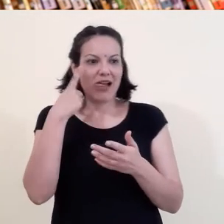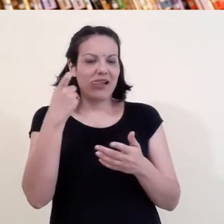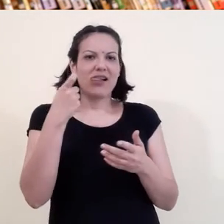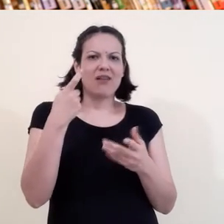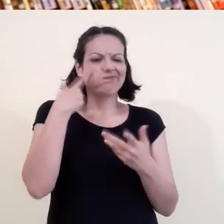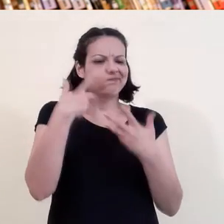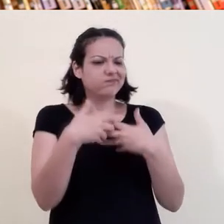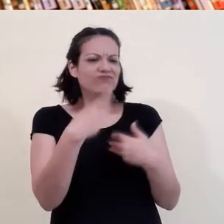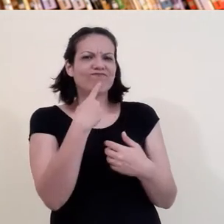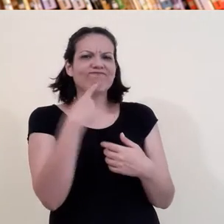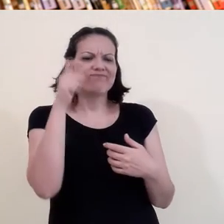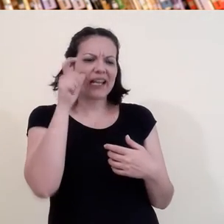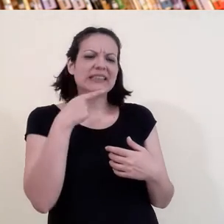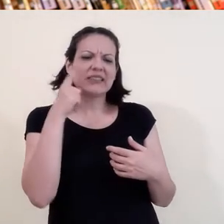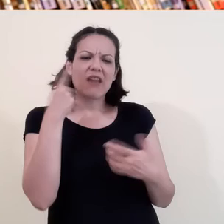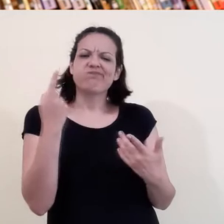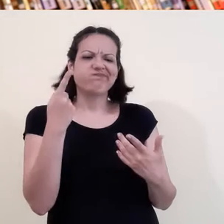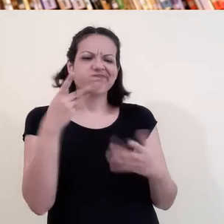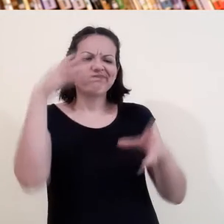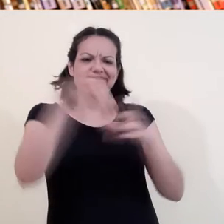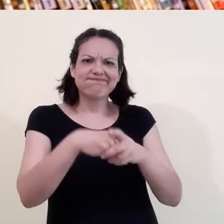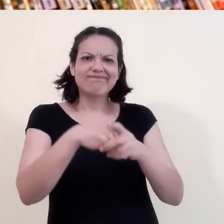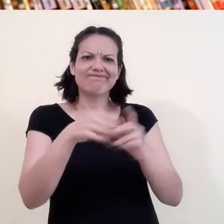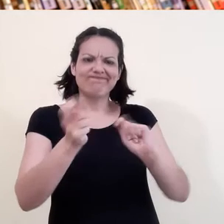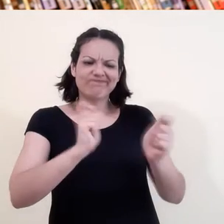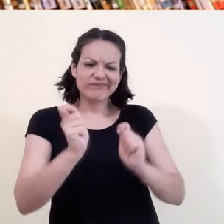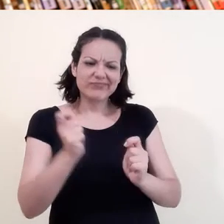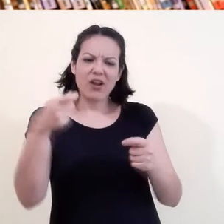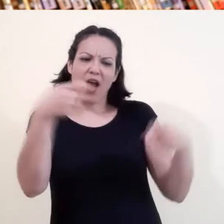ESI y a modificar y a revolucionar.